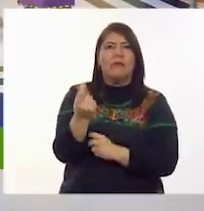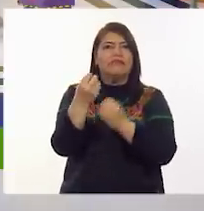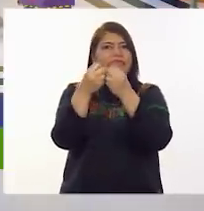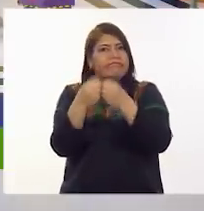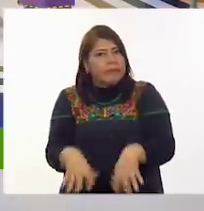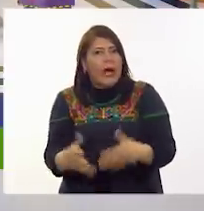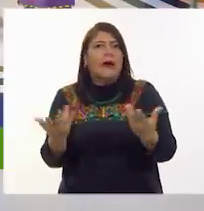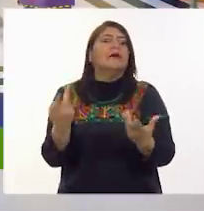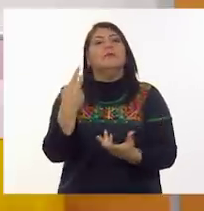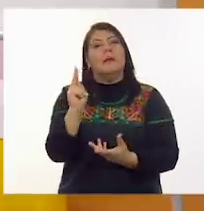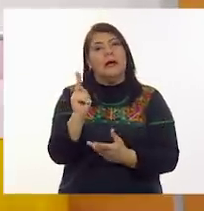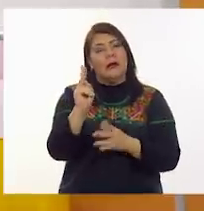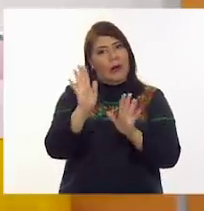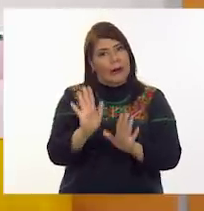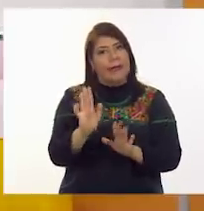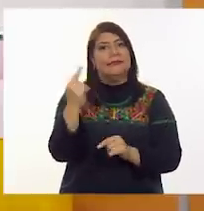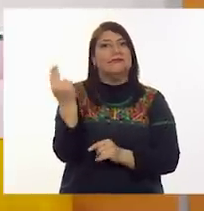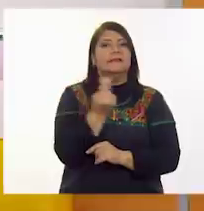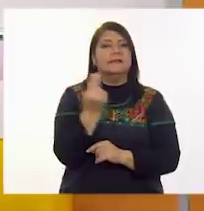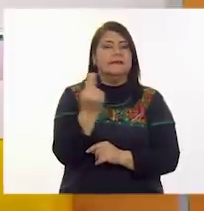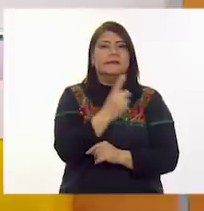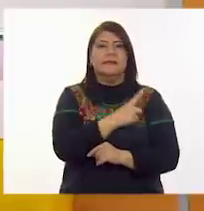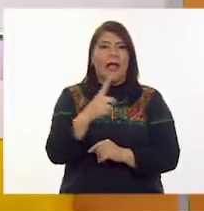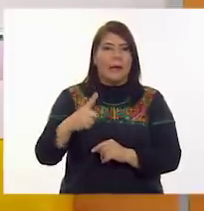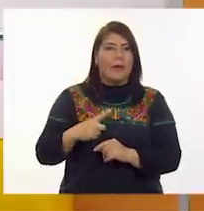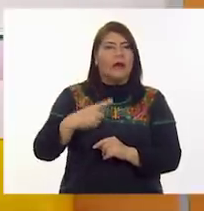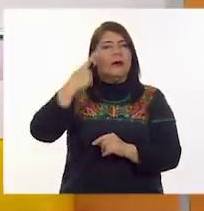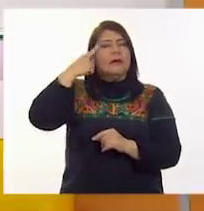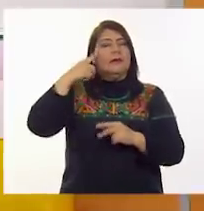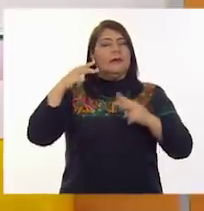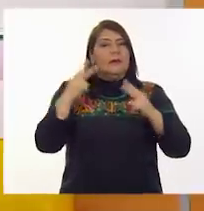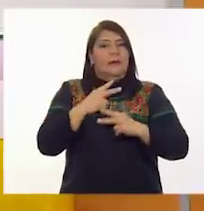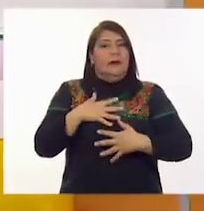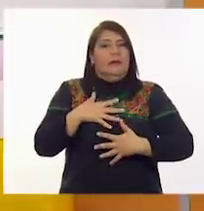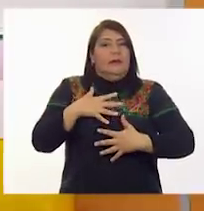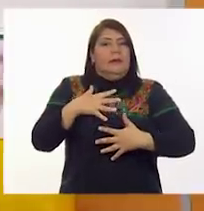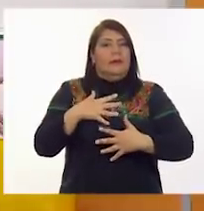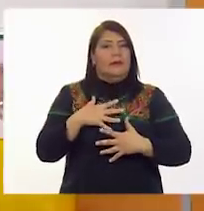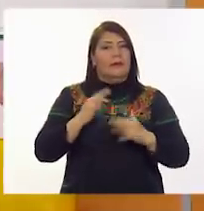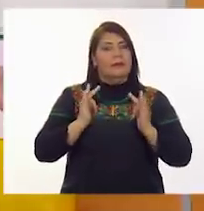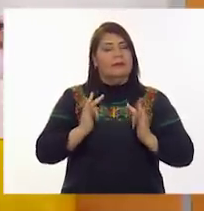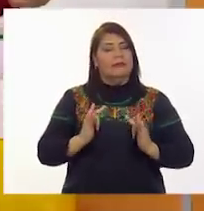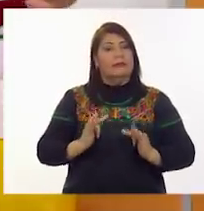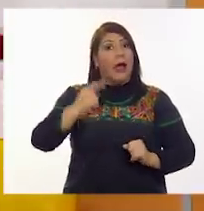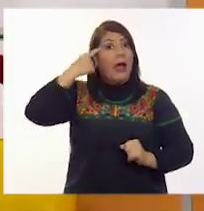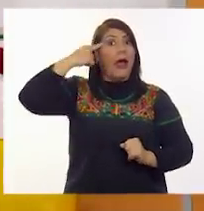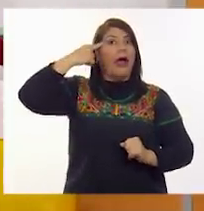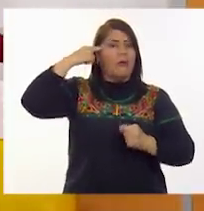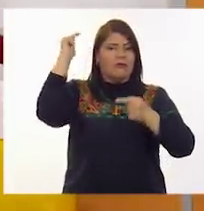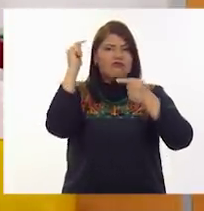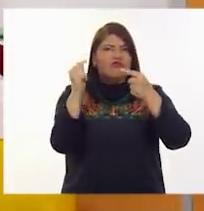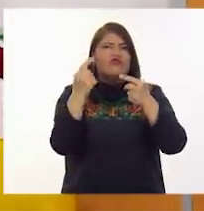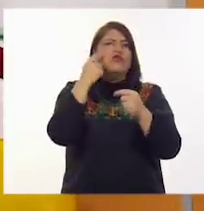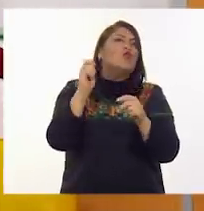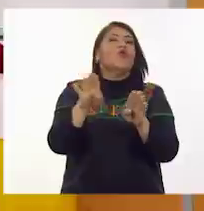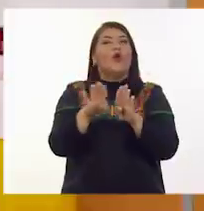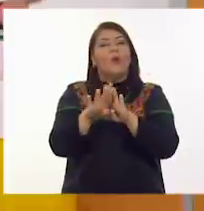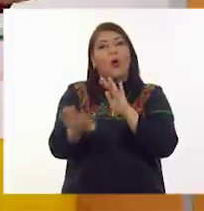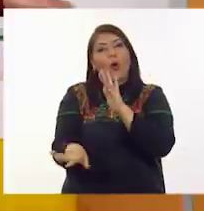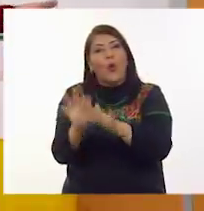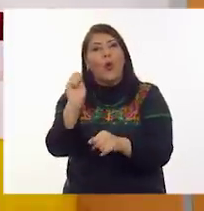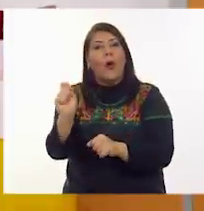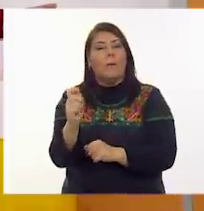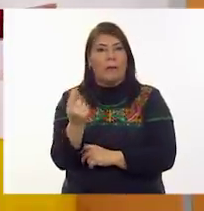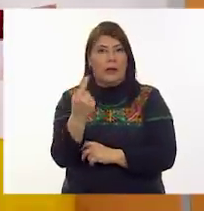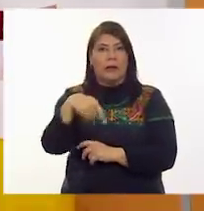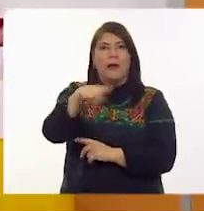perdido, pero necesitamos recobrar la calma, ¿de acuerdo? Hay que pensar en soluciones que nos ayuden a encontrarlo. ¿Qué